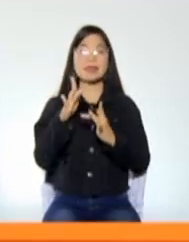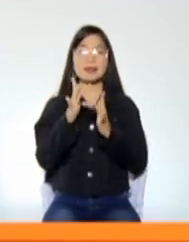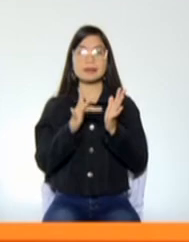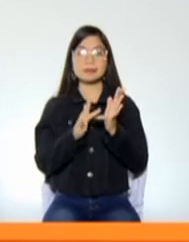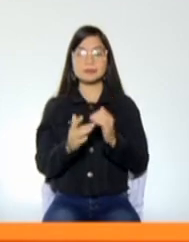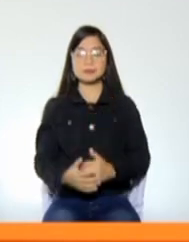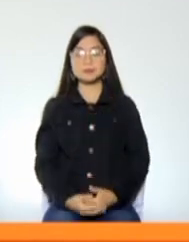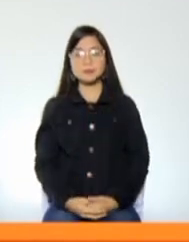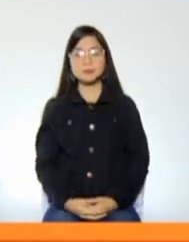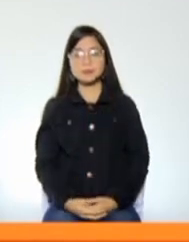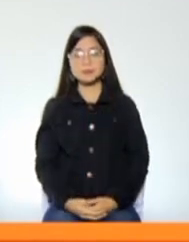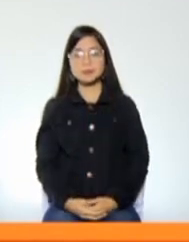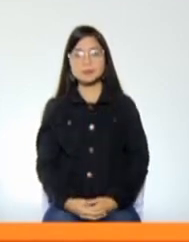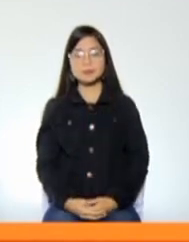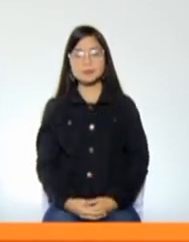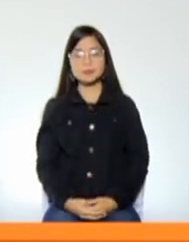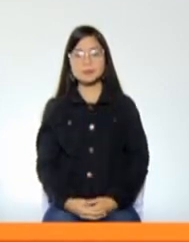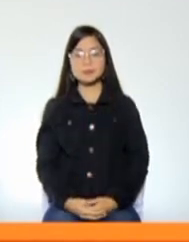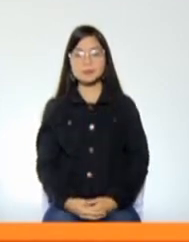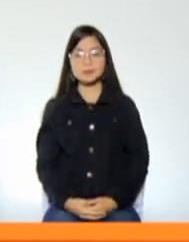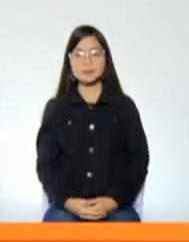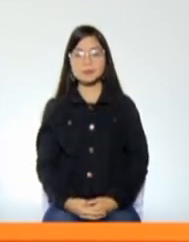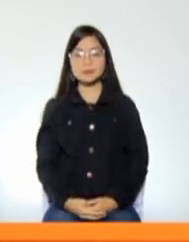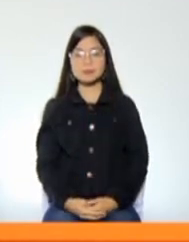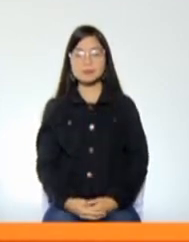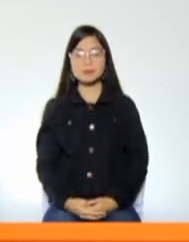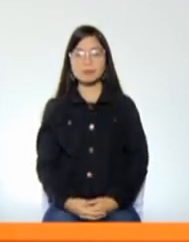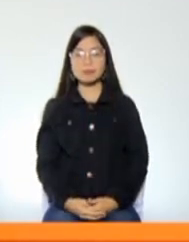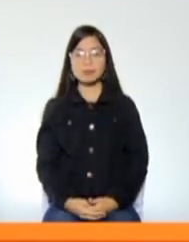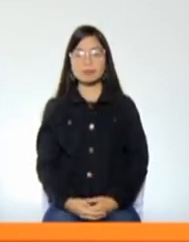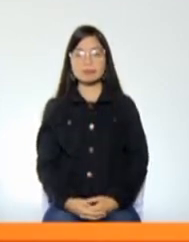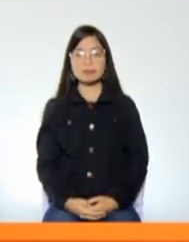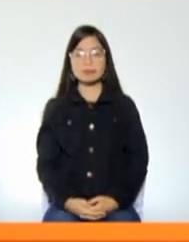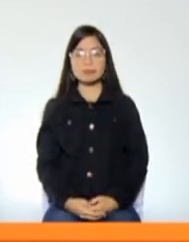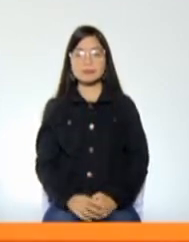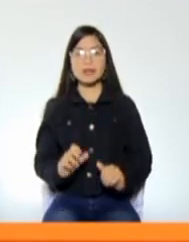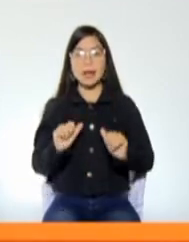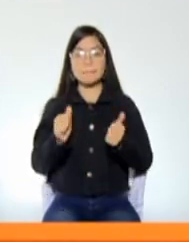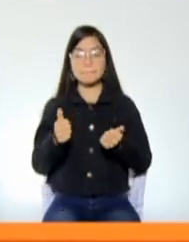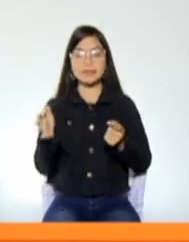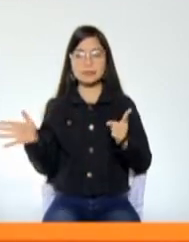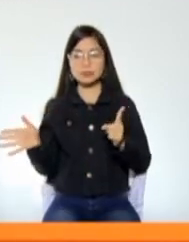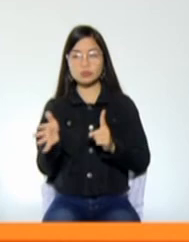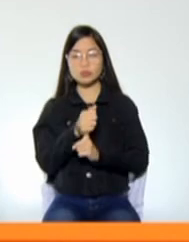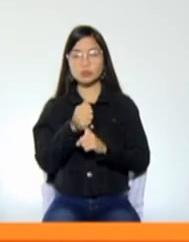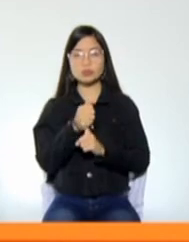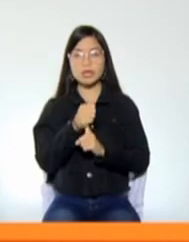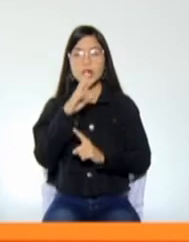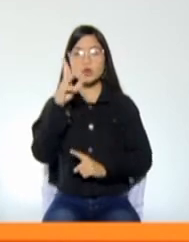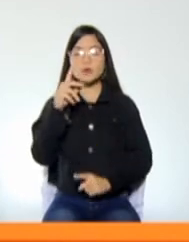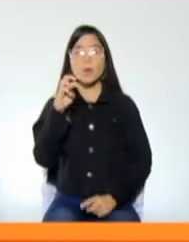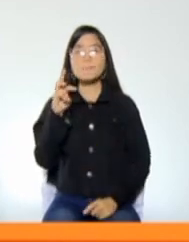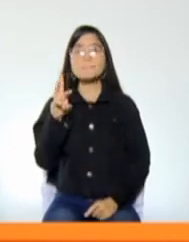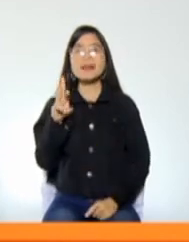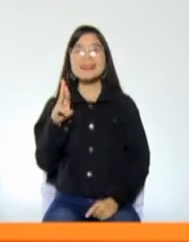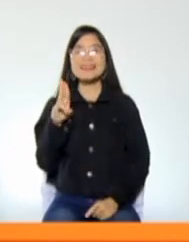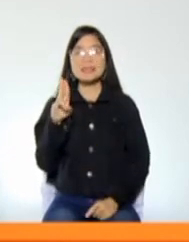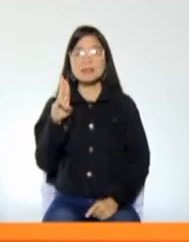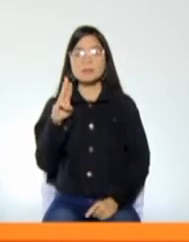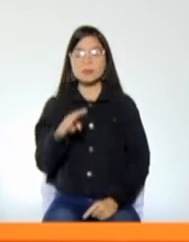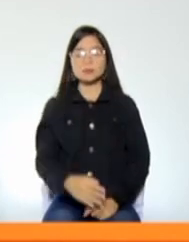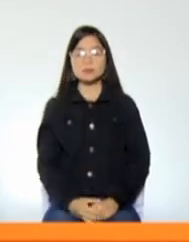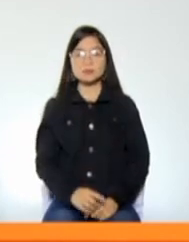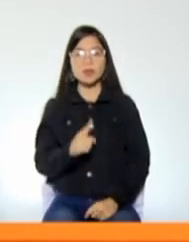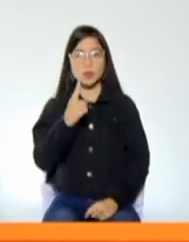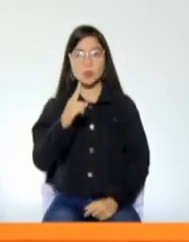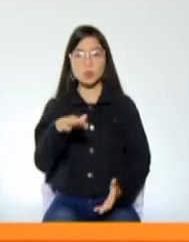bien, mis estimados. Vamos a comenzar entonces a hallar los números primos del 1 al 100. Tenemos que